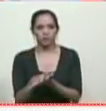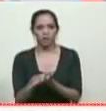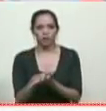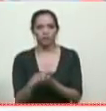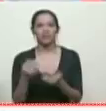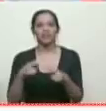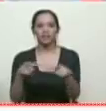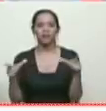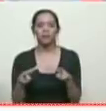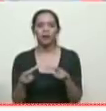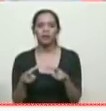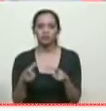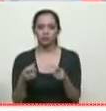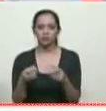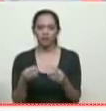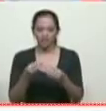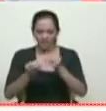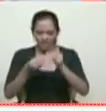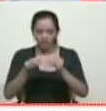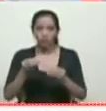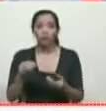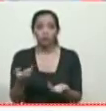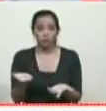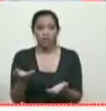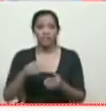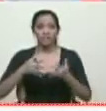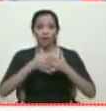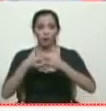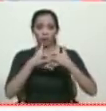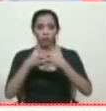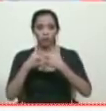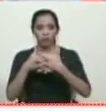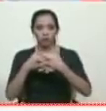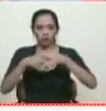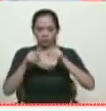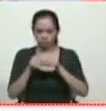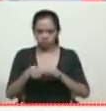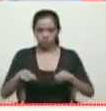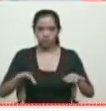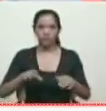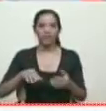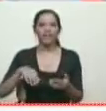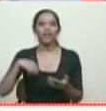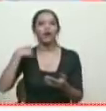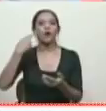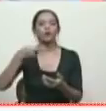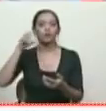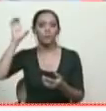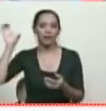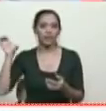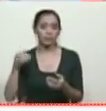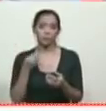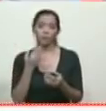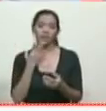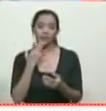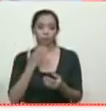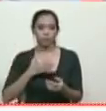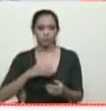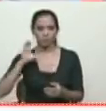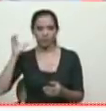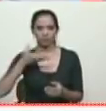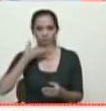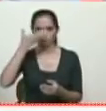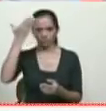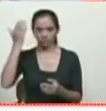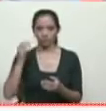preparados por Estados Unidos como este, ¿verdad? Y desplegados en otras naciones, como por ejemplo Libia. Todos los venezolanos,